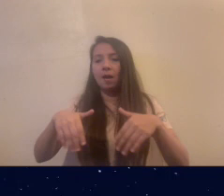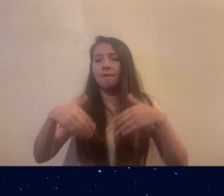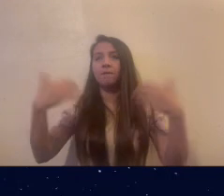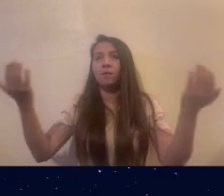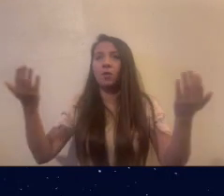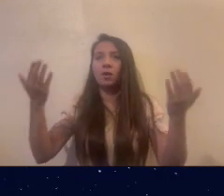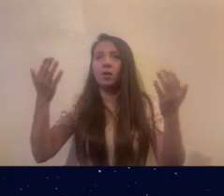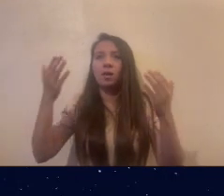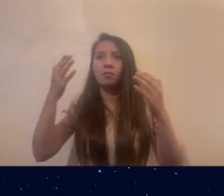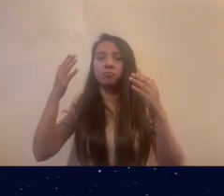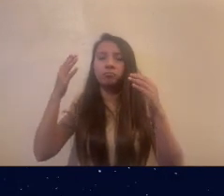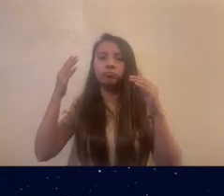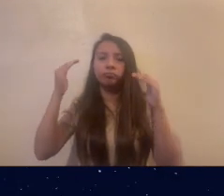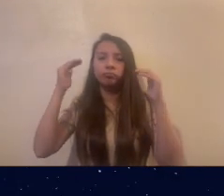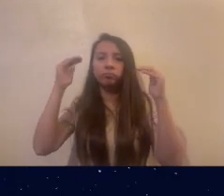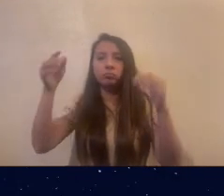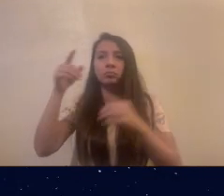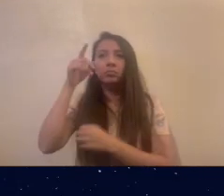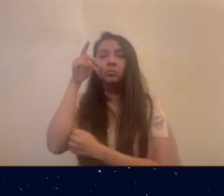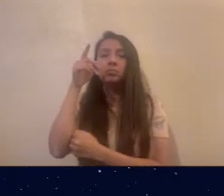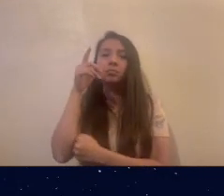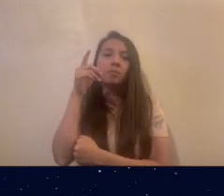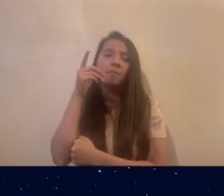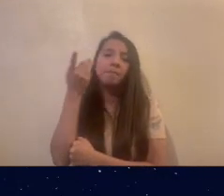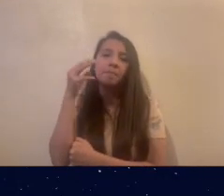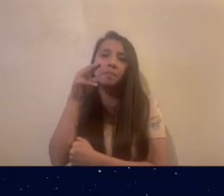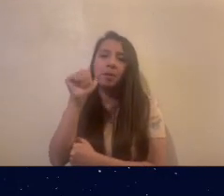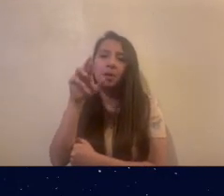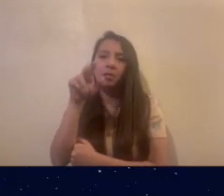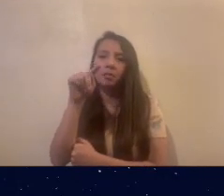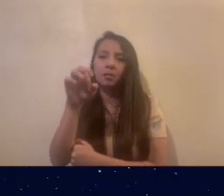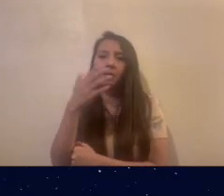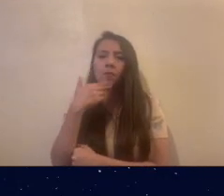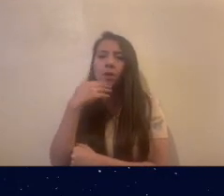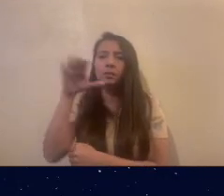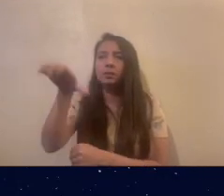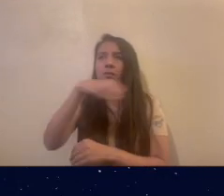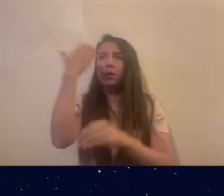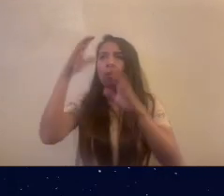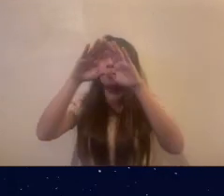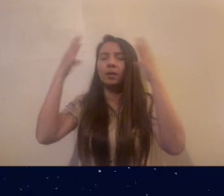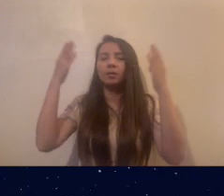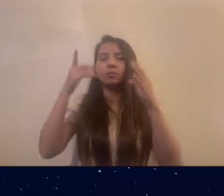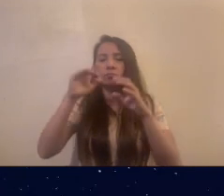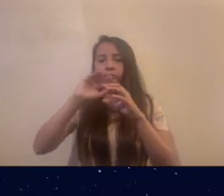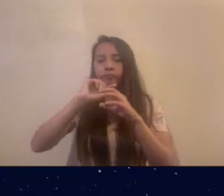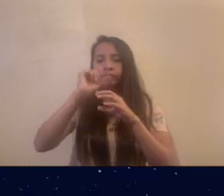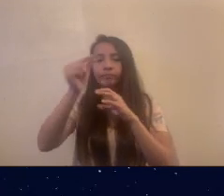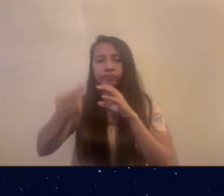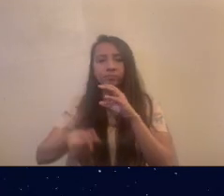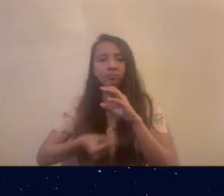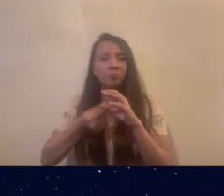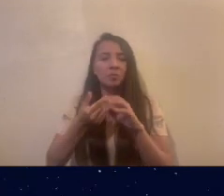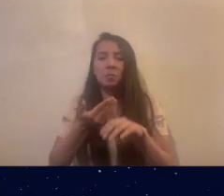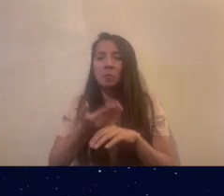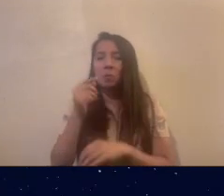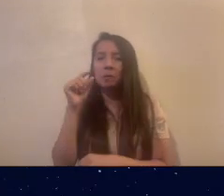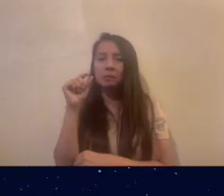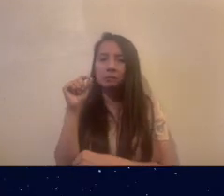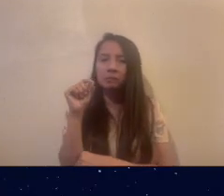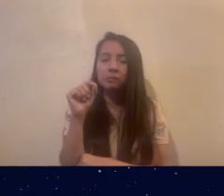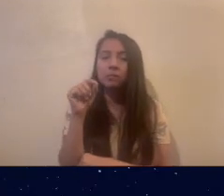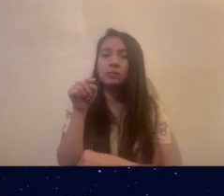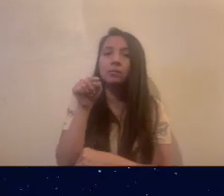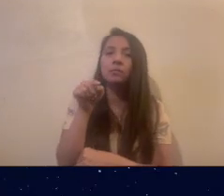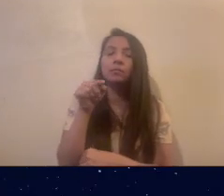hay cielo abierto. En Marte es vacío. Bueno, en Marte la atmósfera es muy reducida y las presiones